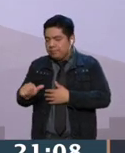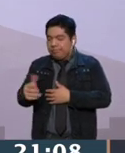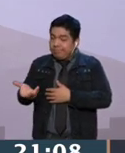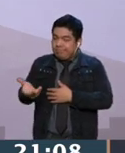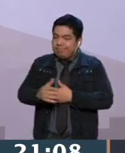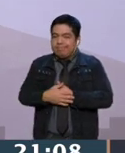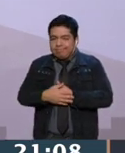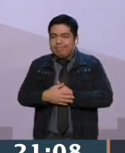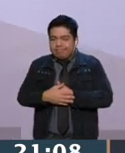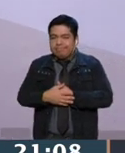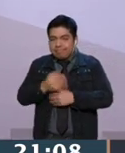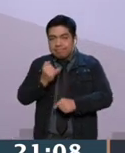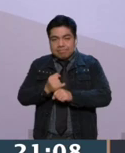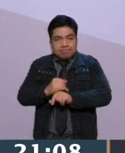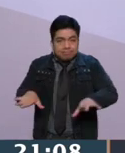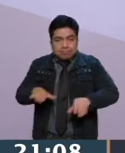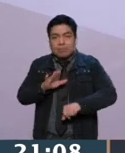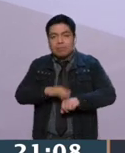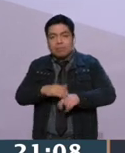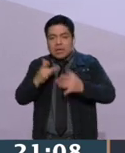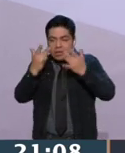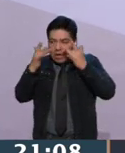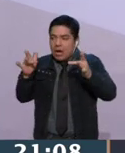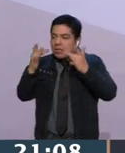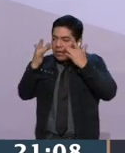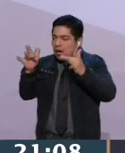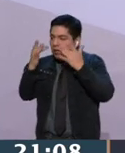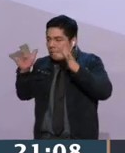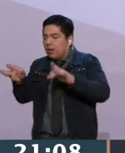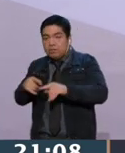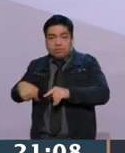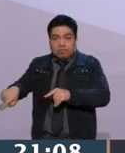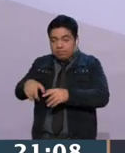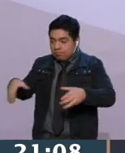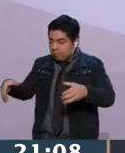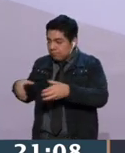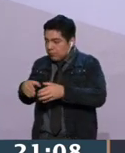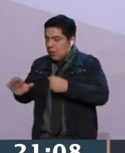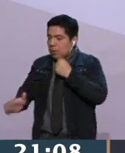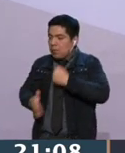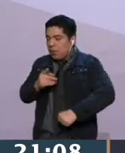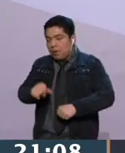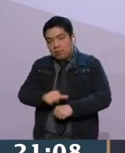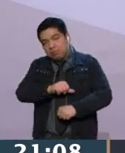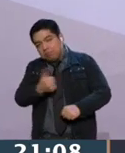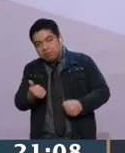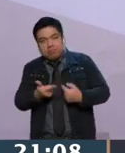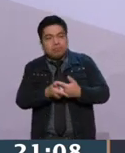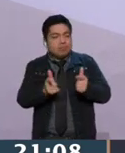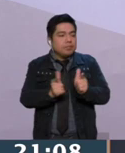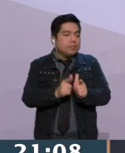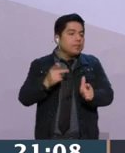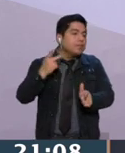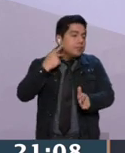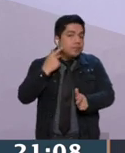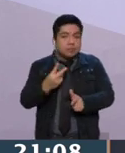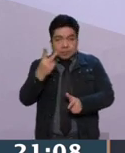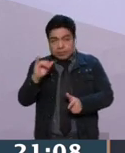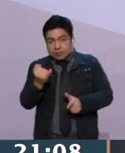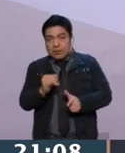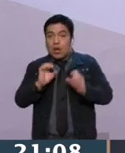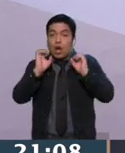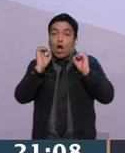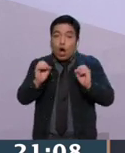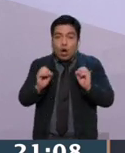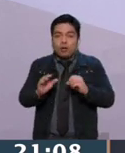más información, le cuento que continúan las renuncias en las fuerzas políticas de la oposición, ya sea para buscar posiciones en otros partidos de cara a los comicios del 2 de junio o